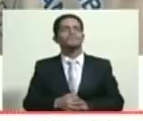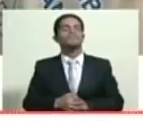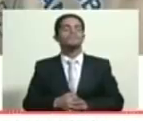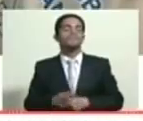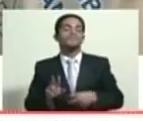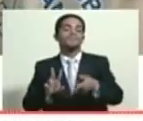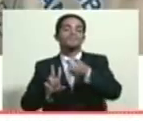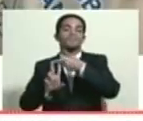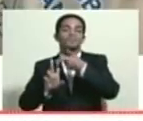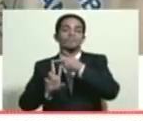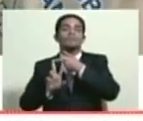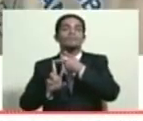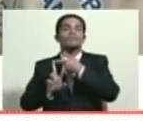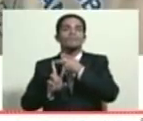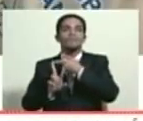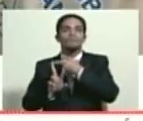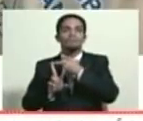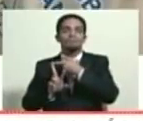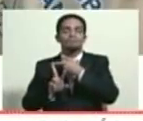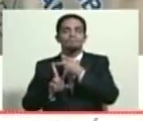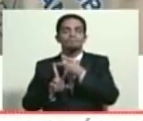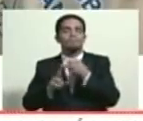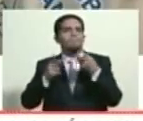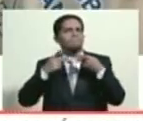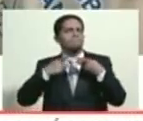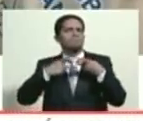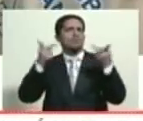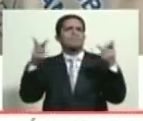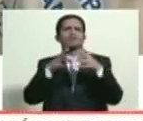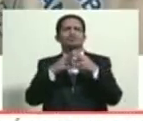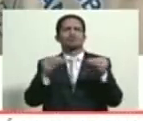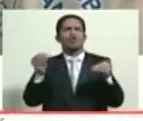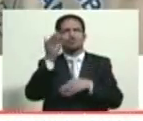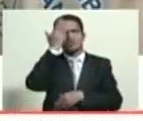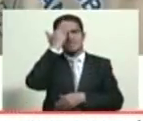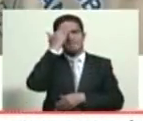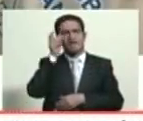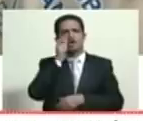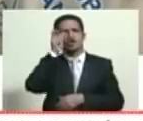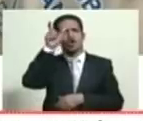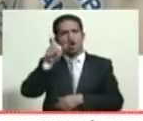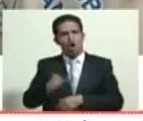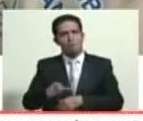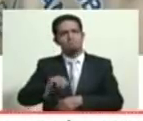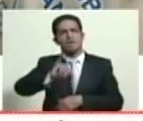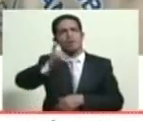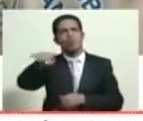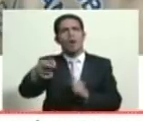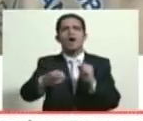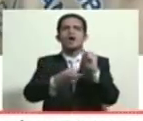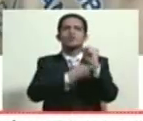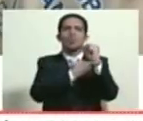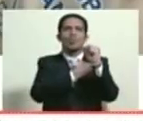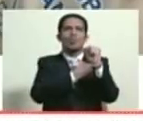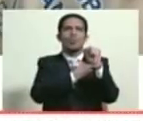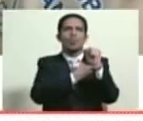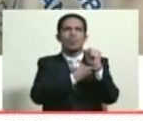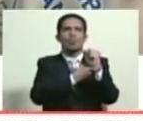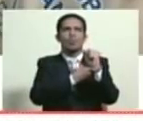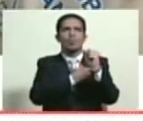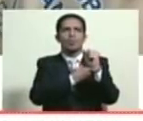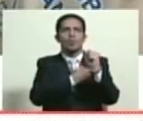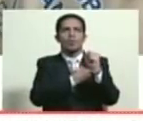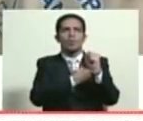Considerando que es un hecho público notorio y comunicacional que el diputado Juan Gerardo Guaidó Márquez se